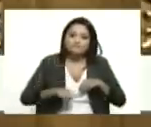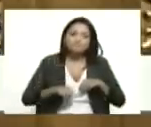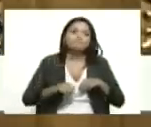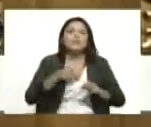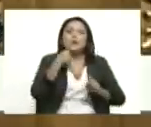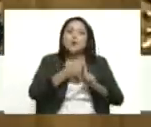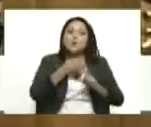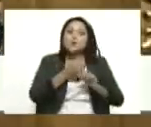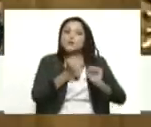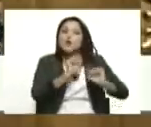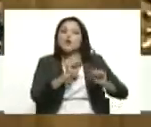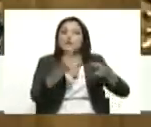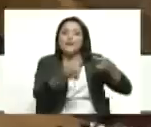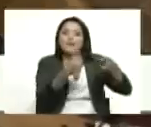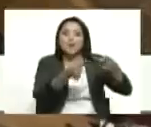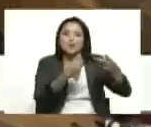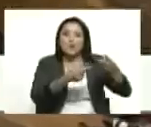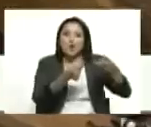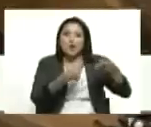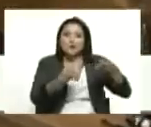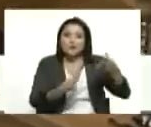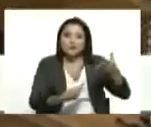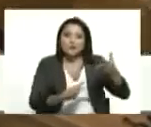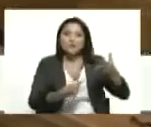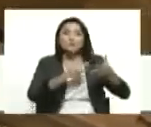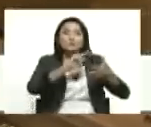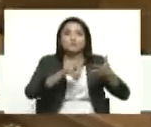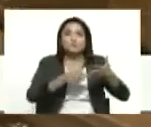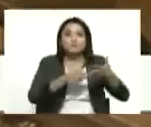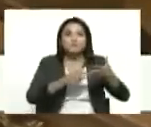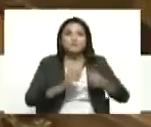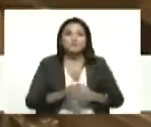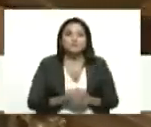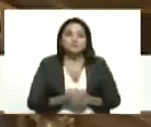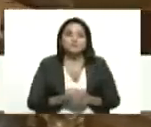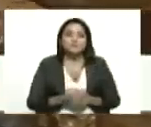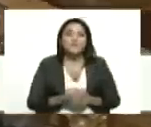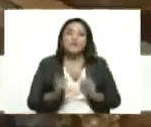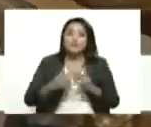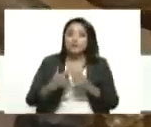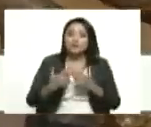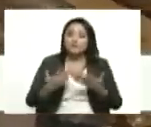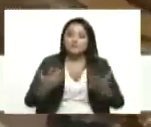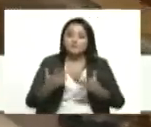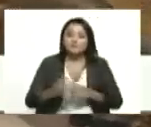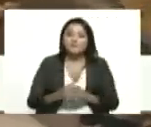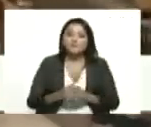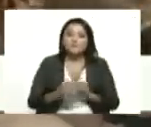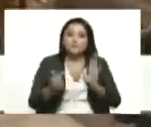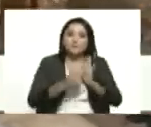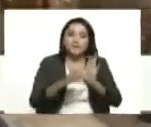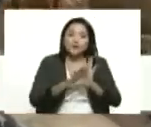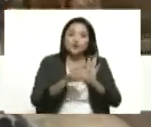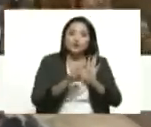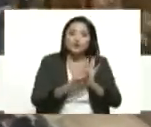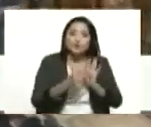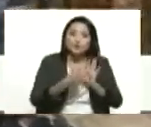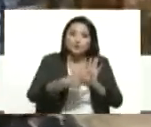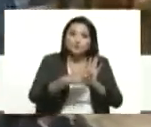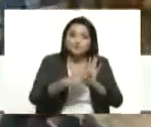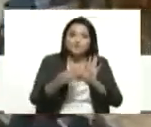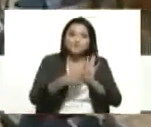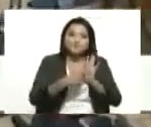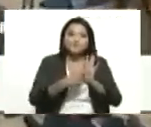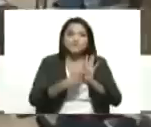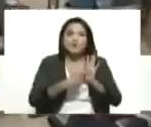combate contra estas prácticas delictivas. Así, el texto constitucional declara la